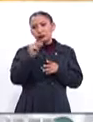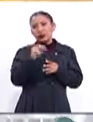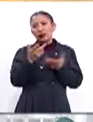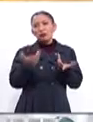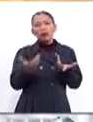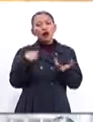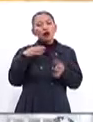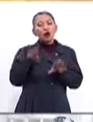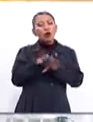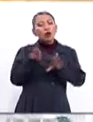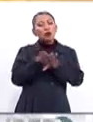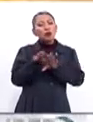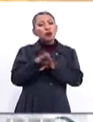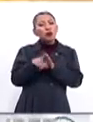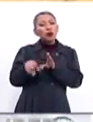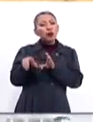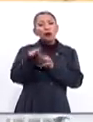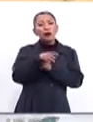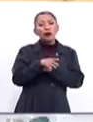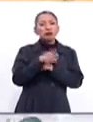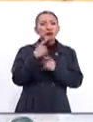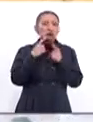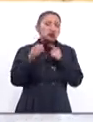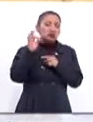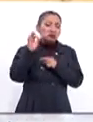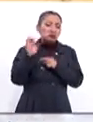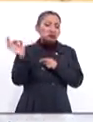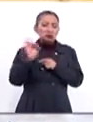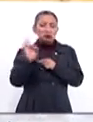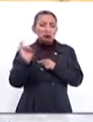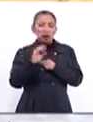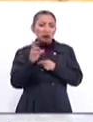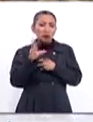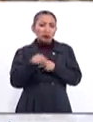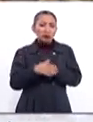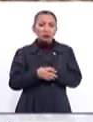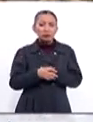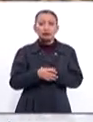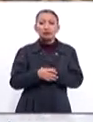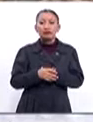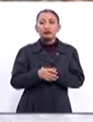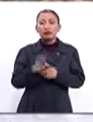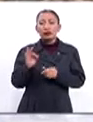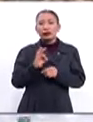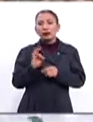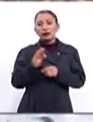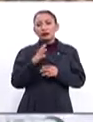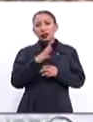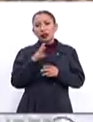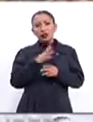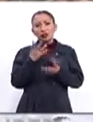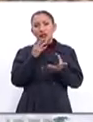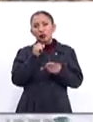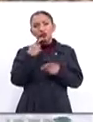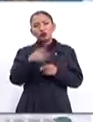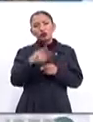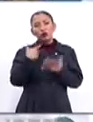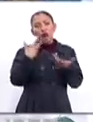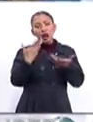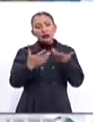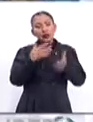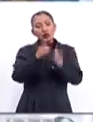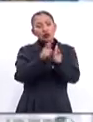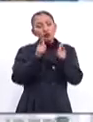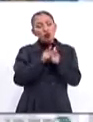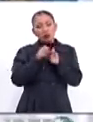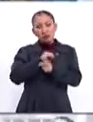la dinámica del crimen organizado en México, pues van a ser francamente nulas. Joaquín Guzmán se había vuelto inoperante para su organización